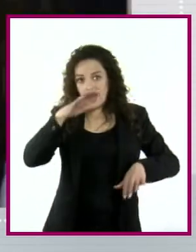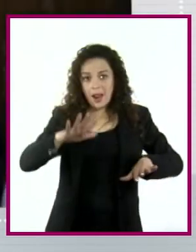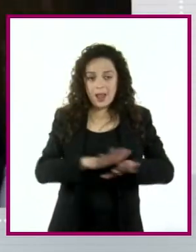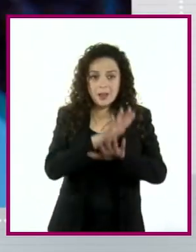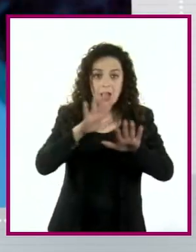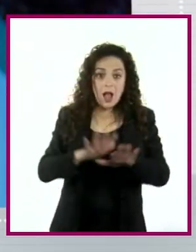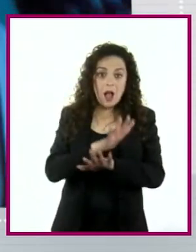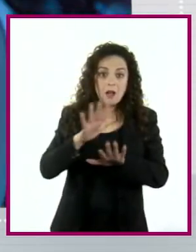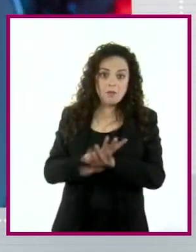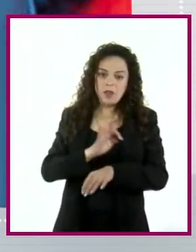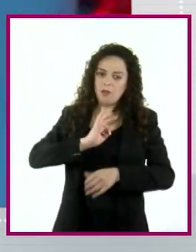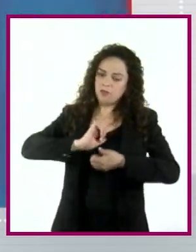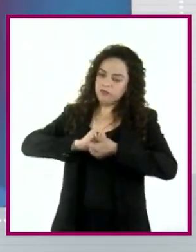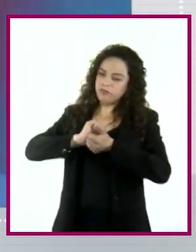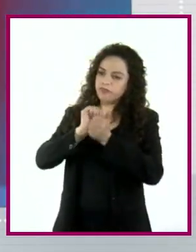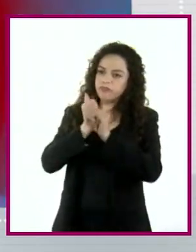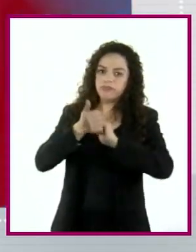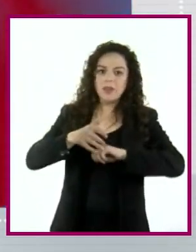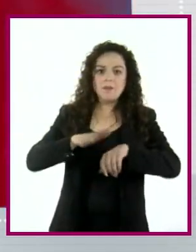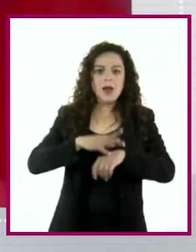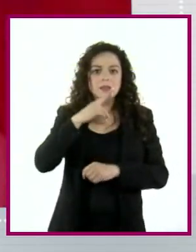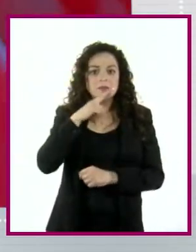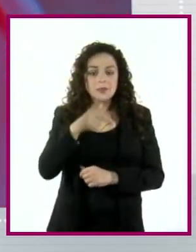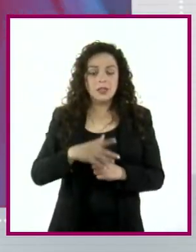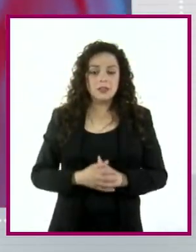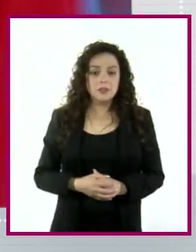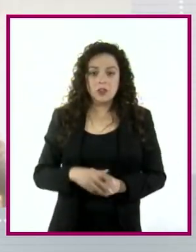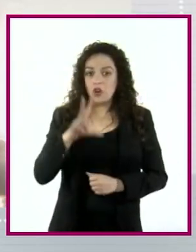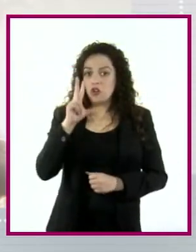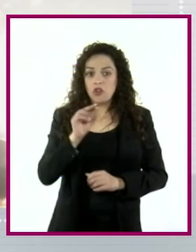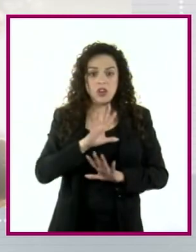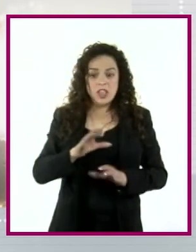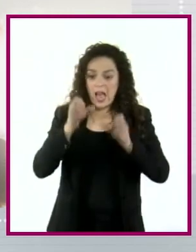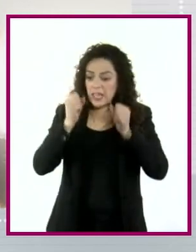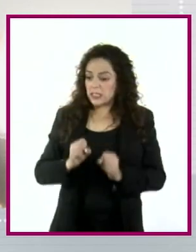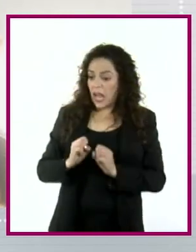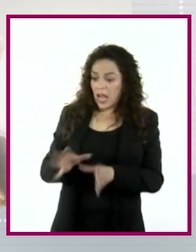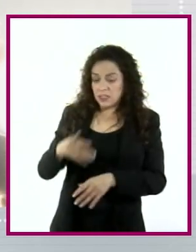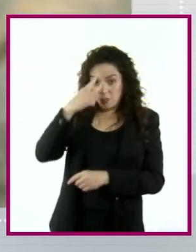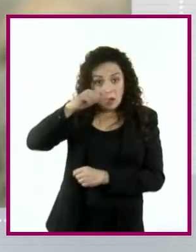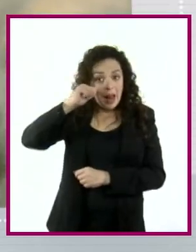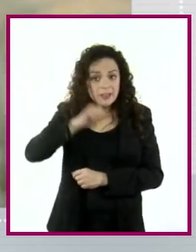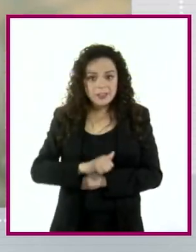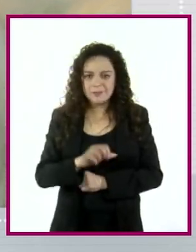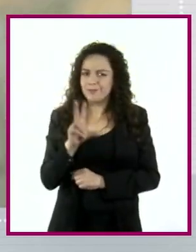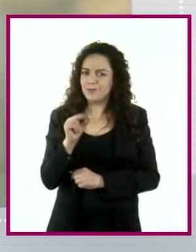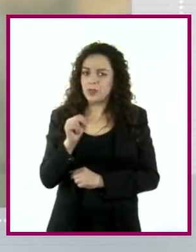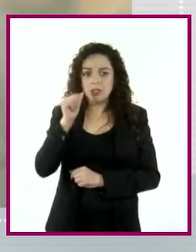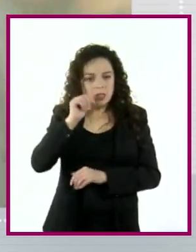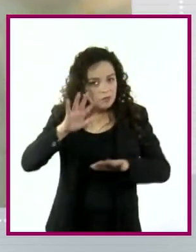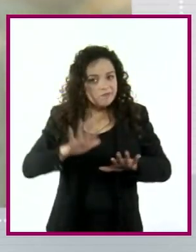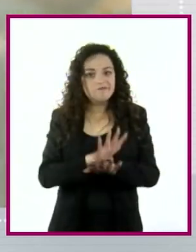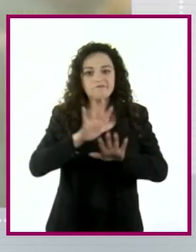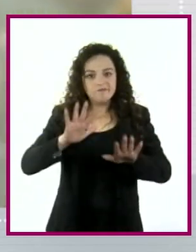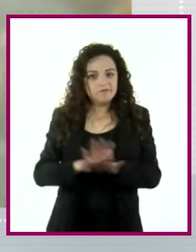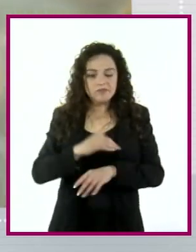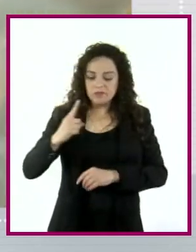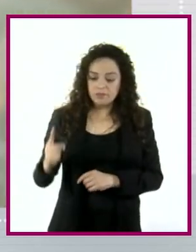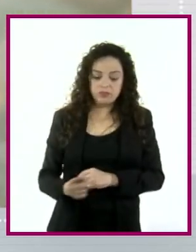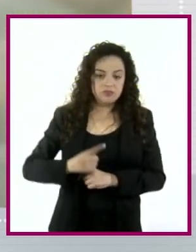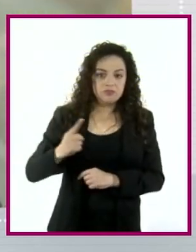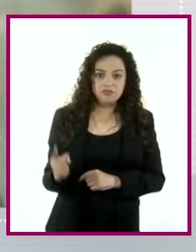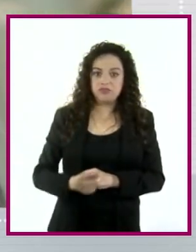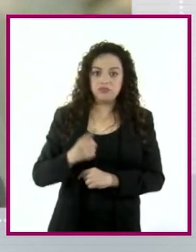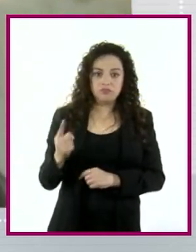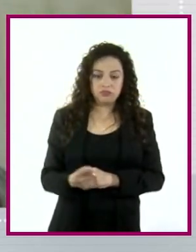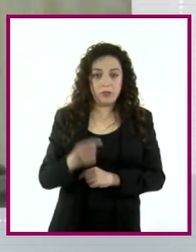todo cambia, que todo se mueve, que nada es definitivo y que nada es para siempre. Entonces, entender